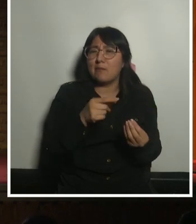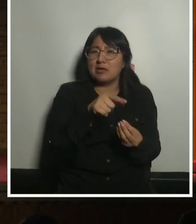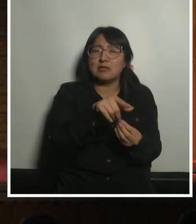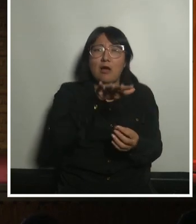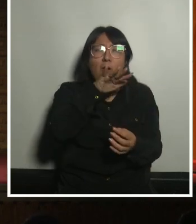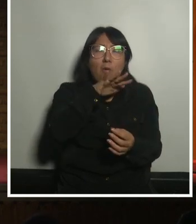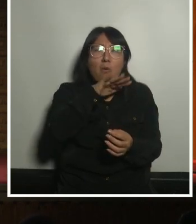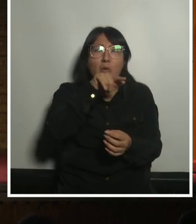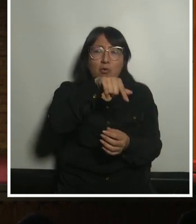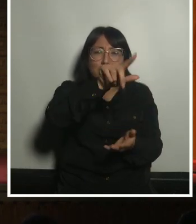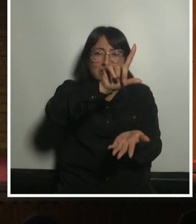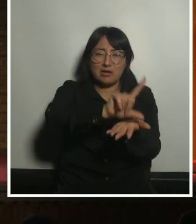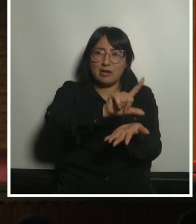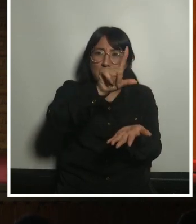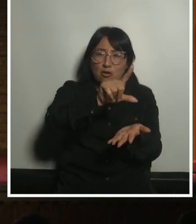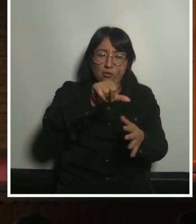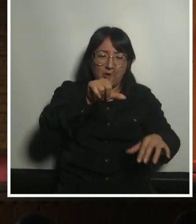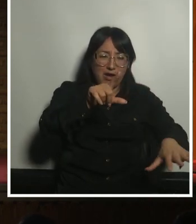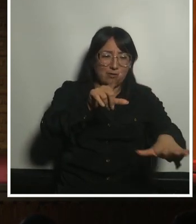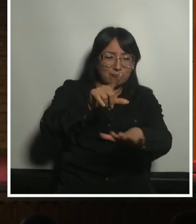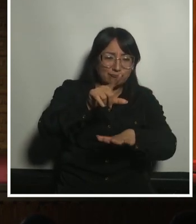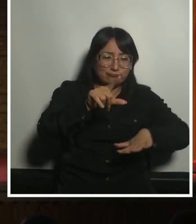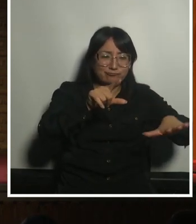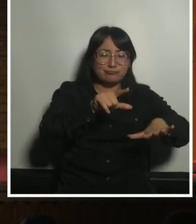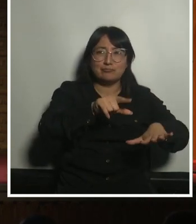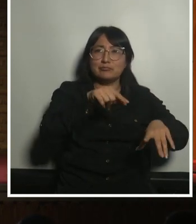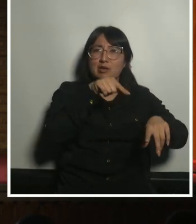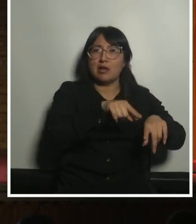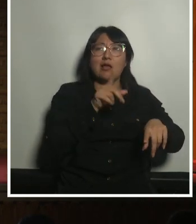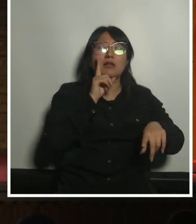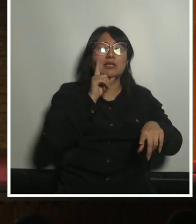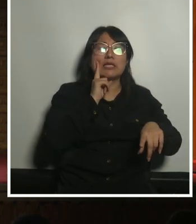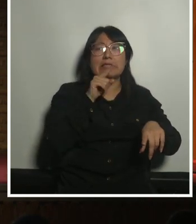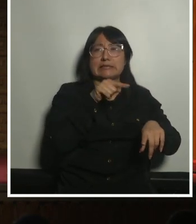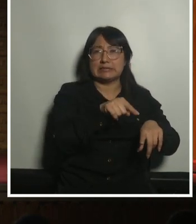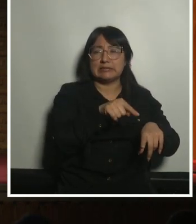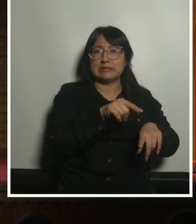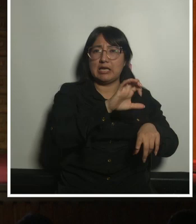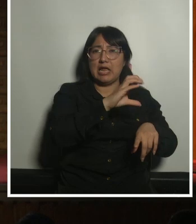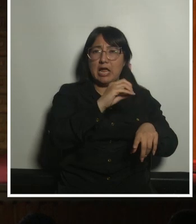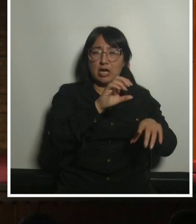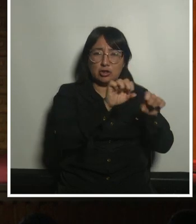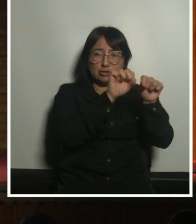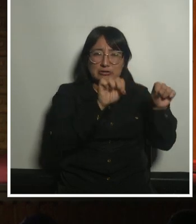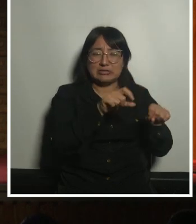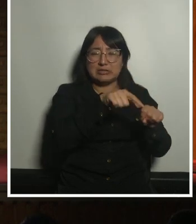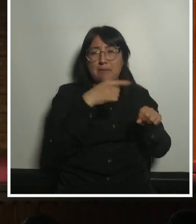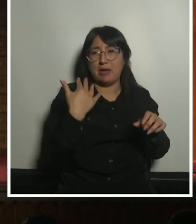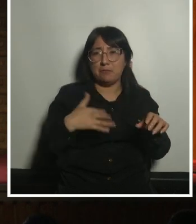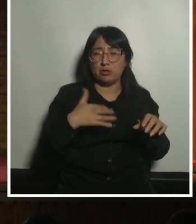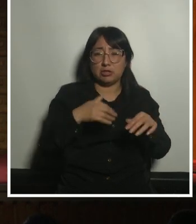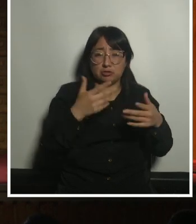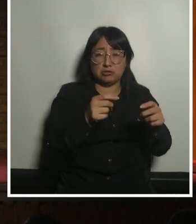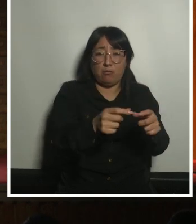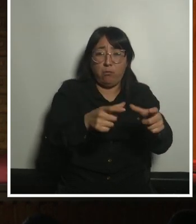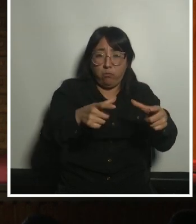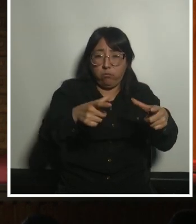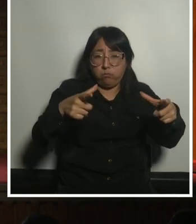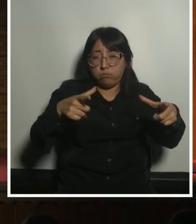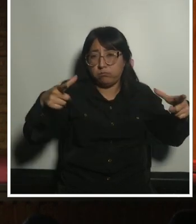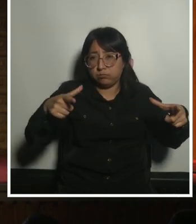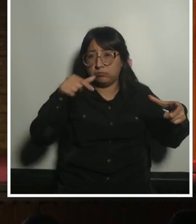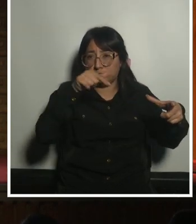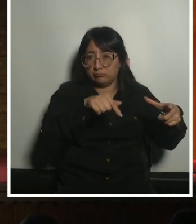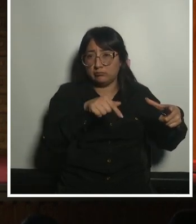ocupación principalmente en áreas rurales que tienen también una función ecosistémica importante. Entonces la ciudad está creciendo a lo largo de ejes